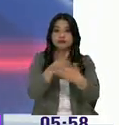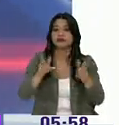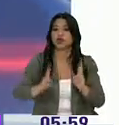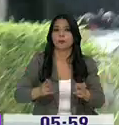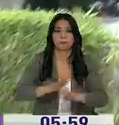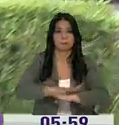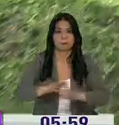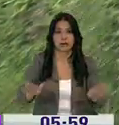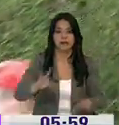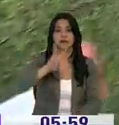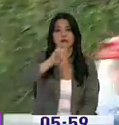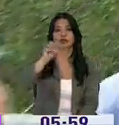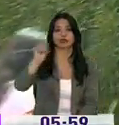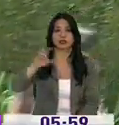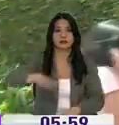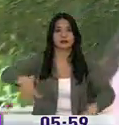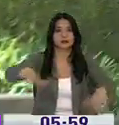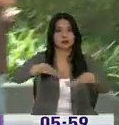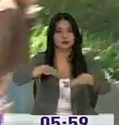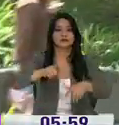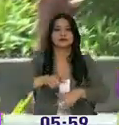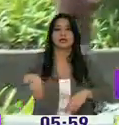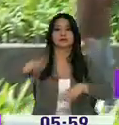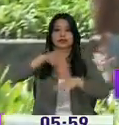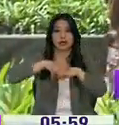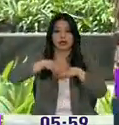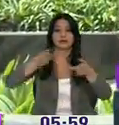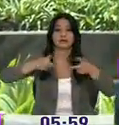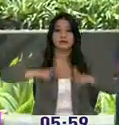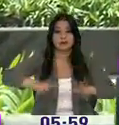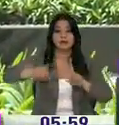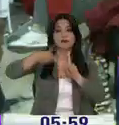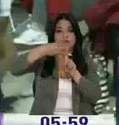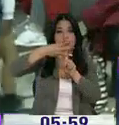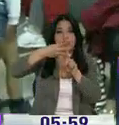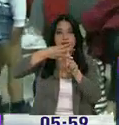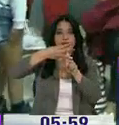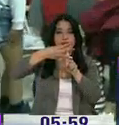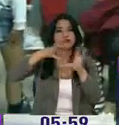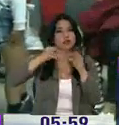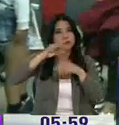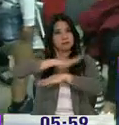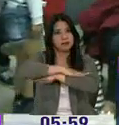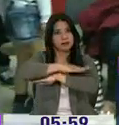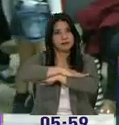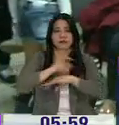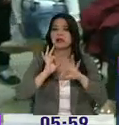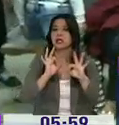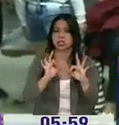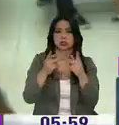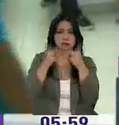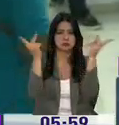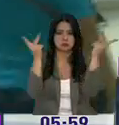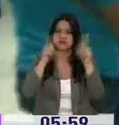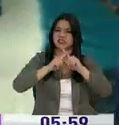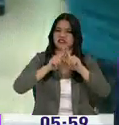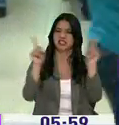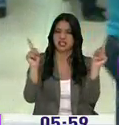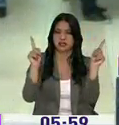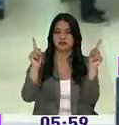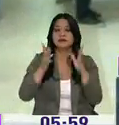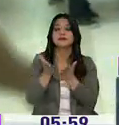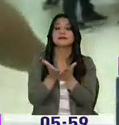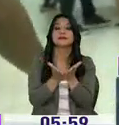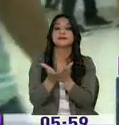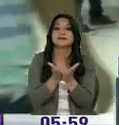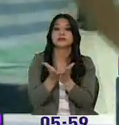sus 200 agencias a nivel nacional. Además, que las plataformas digitales de la entidad estarán habilitadas para los distintos servicios